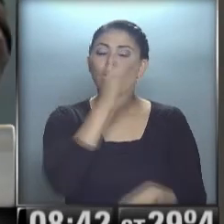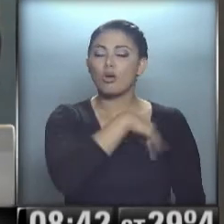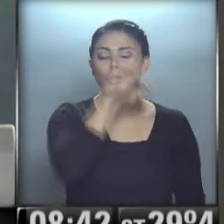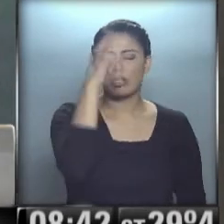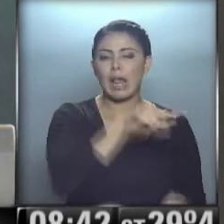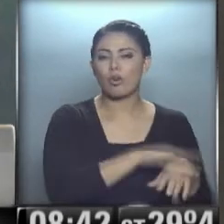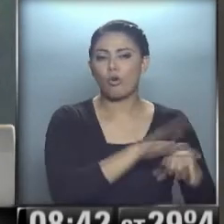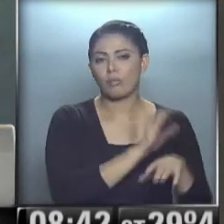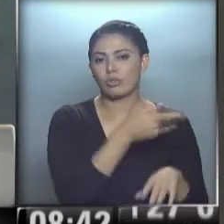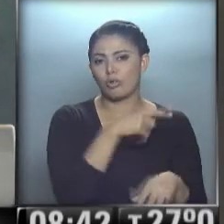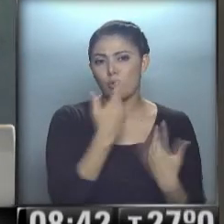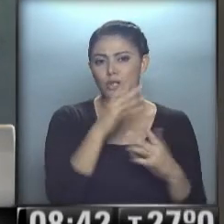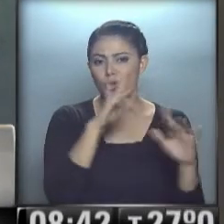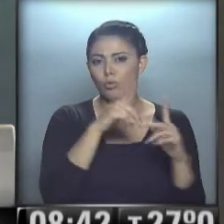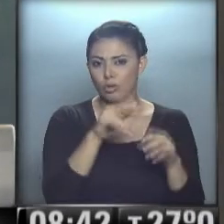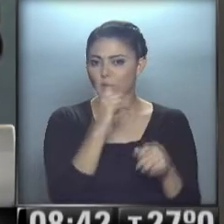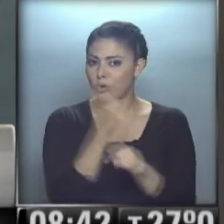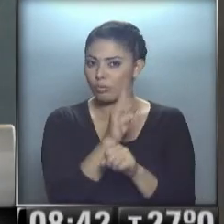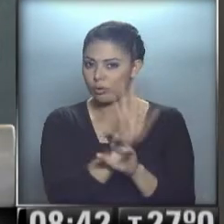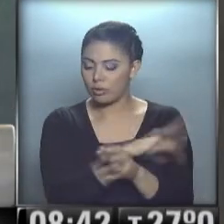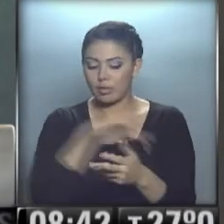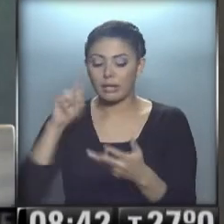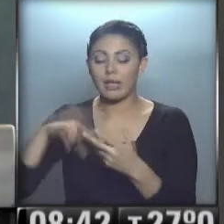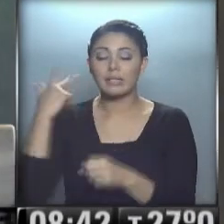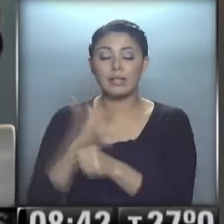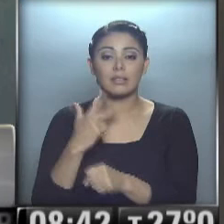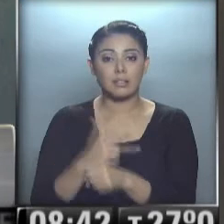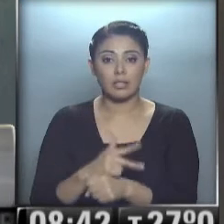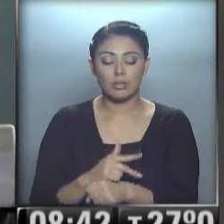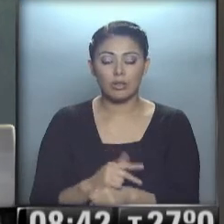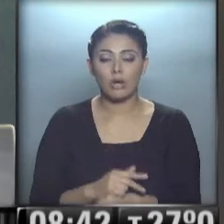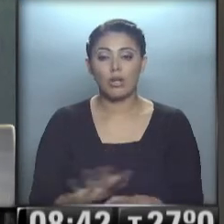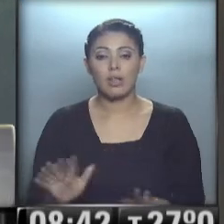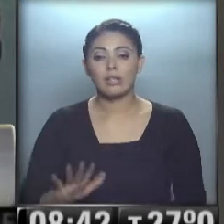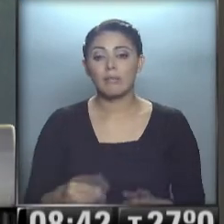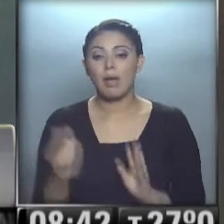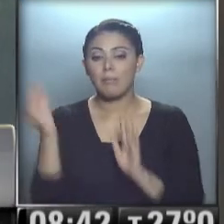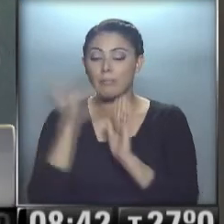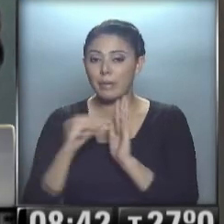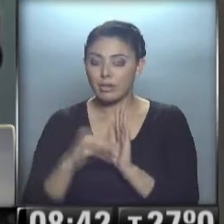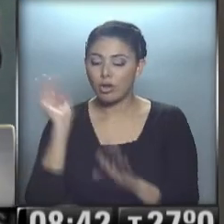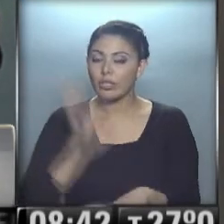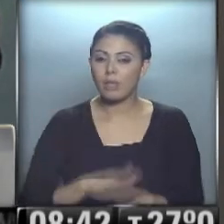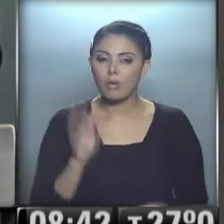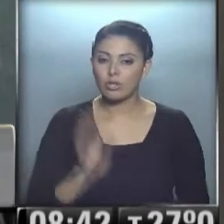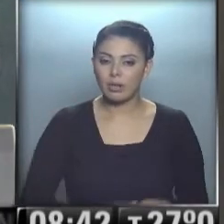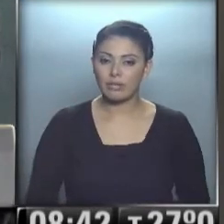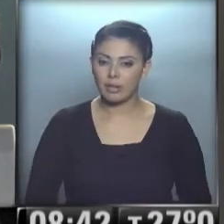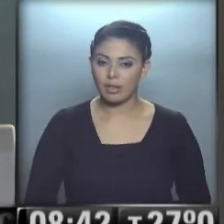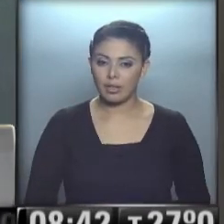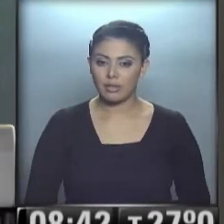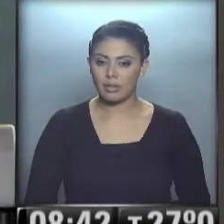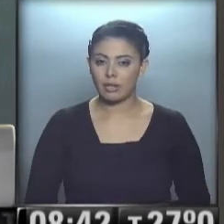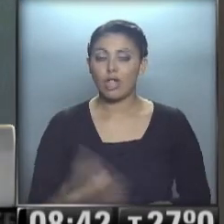nacional. Tercero, en la cuestión estrictamente asociada a nivel de precios, hay una responsabilidad de